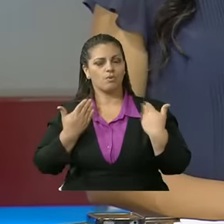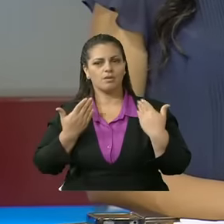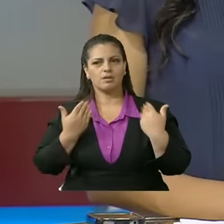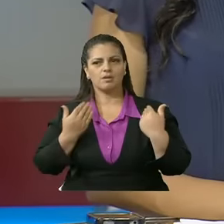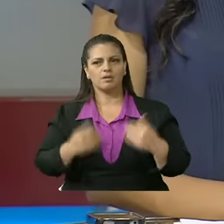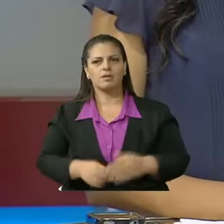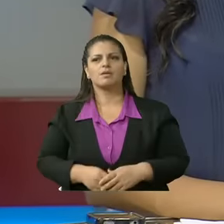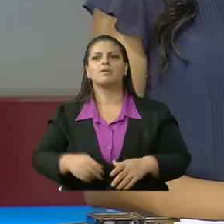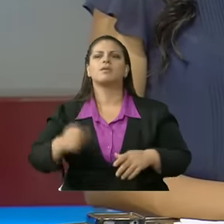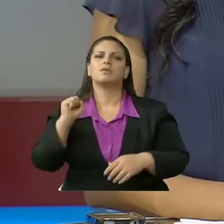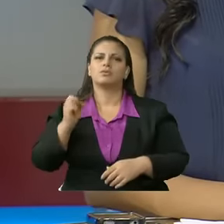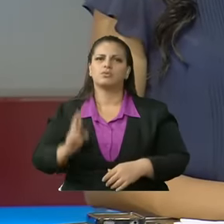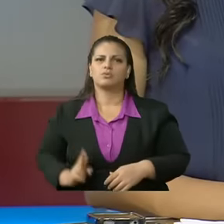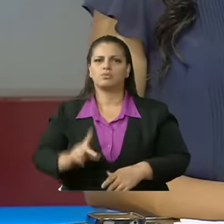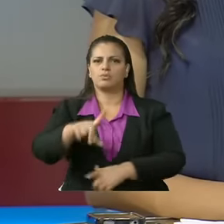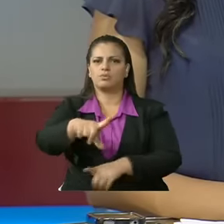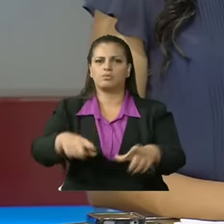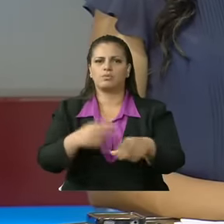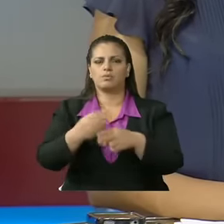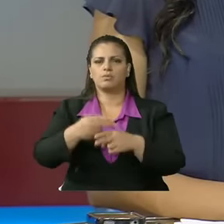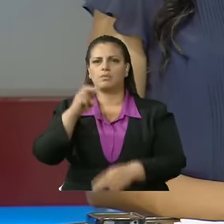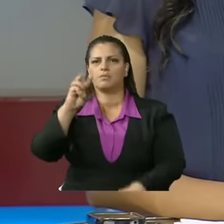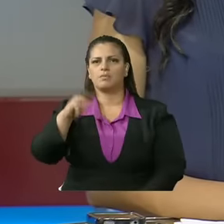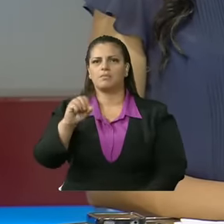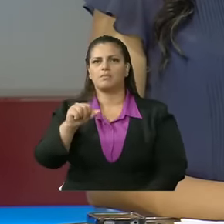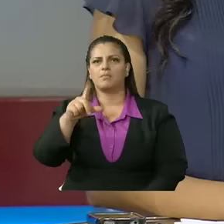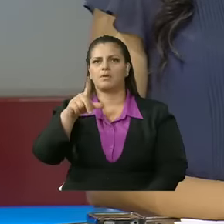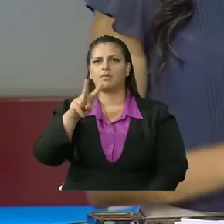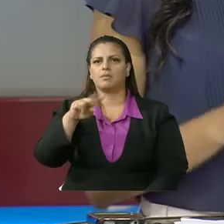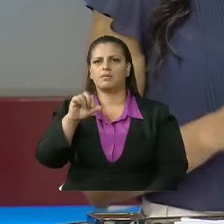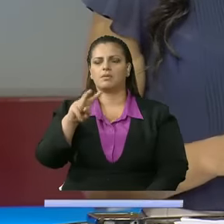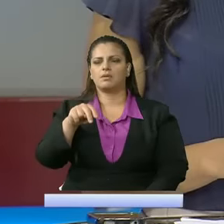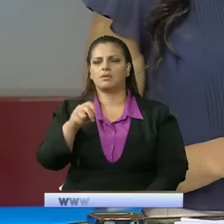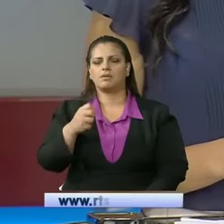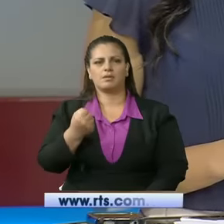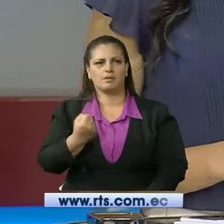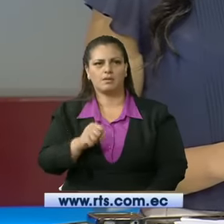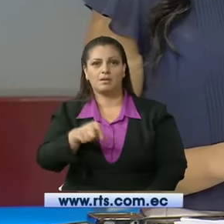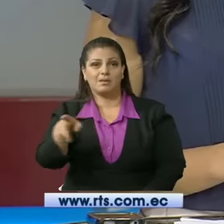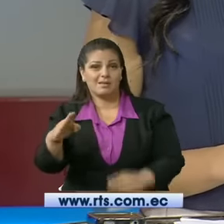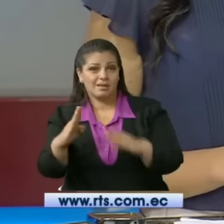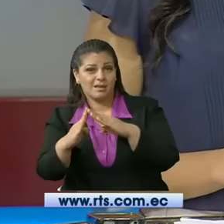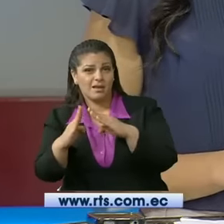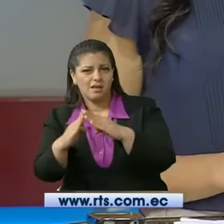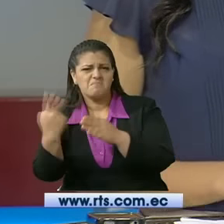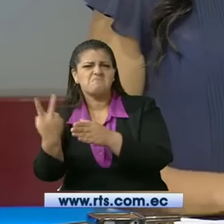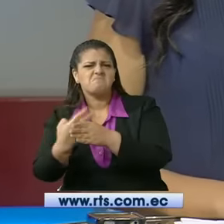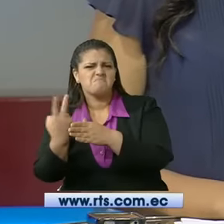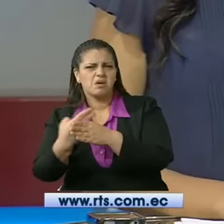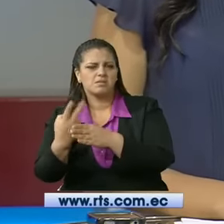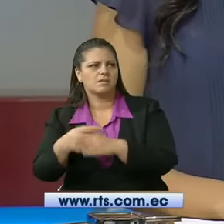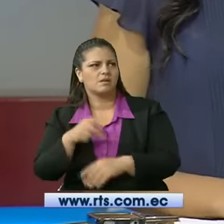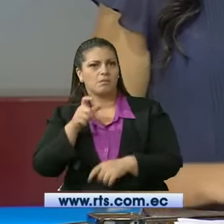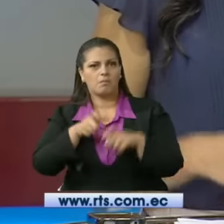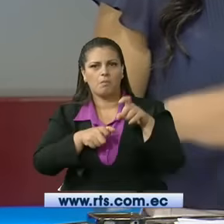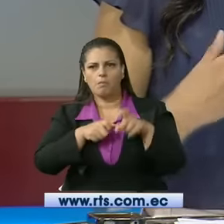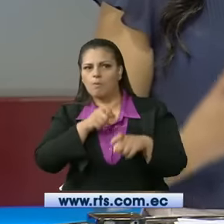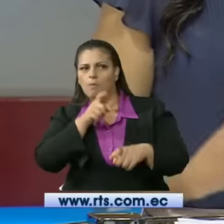mantiene preocupados a los moradores de las Malvinas en el sur de Guayaquil. Esta madrugada, agentes de la Policía Nacional acudieron al lugar